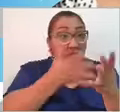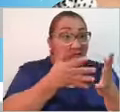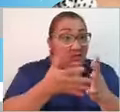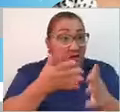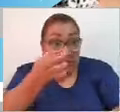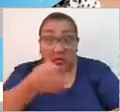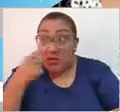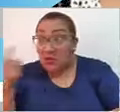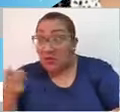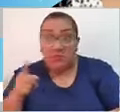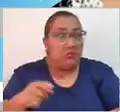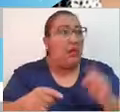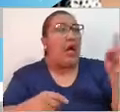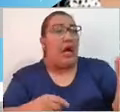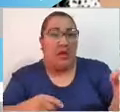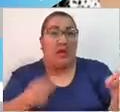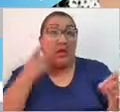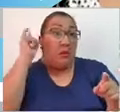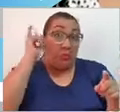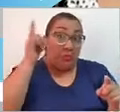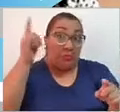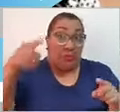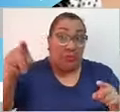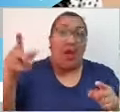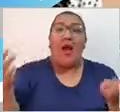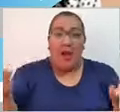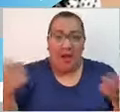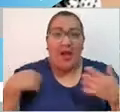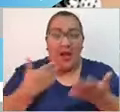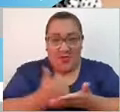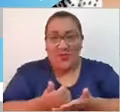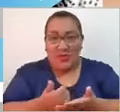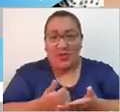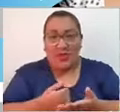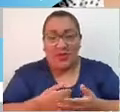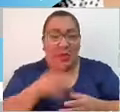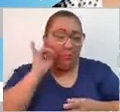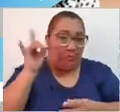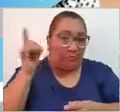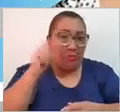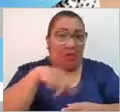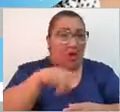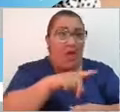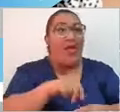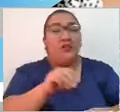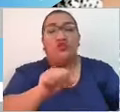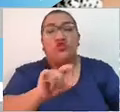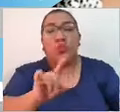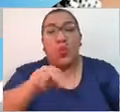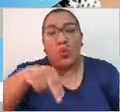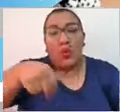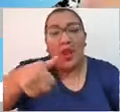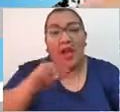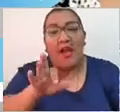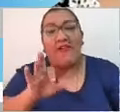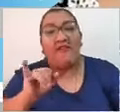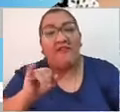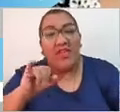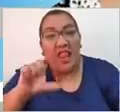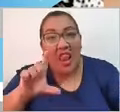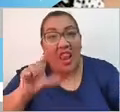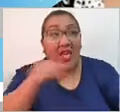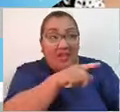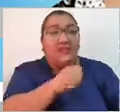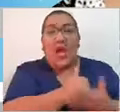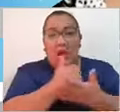y del propio empleador o empleadora que no ha emitido o no ha hecho caso a la denuncia de la víctima. Incluso